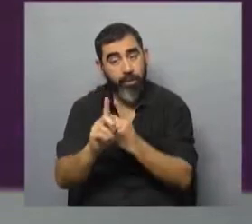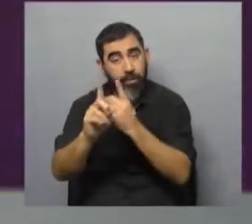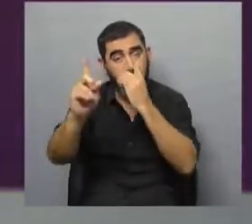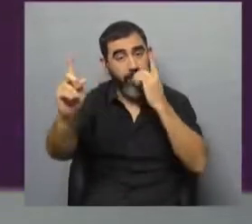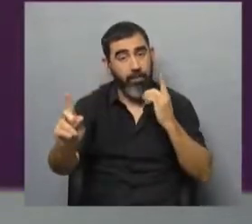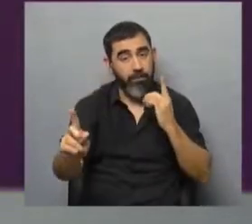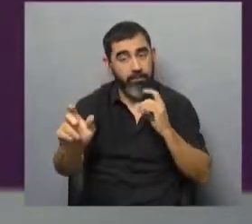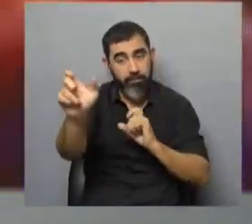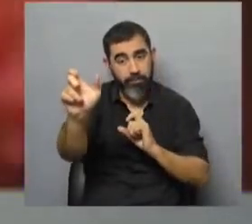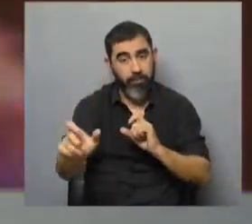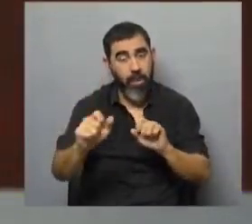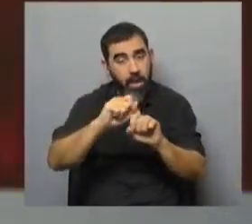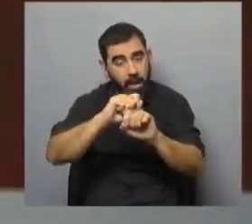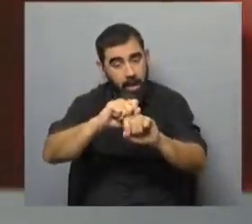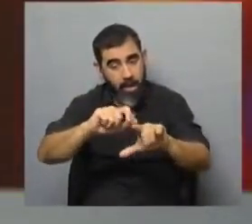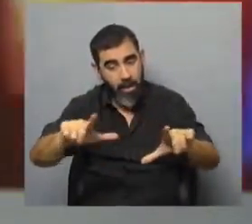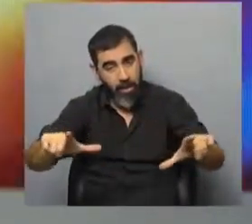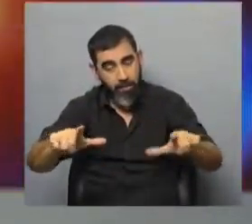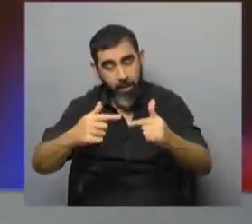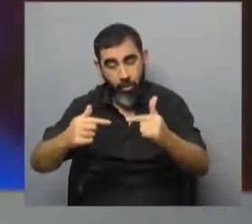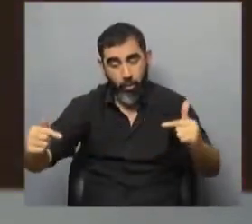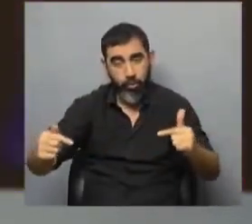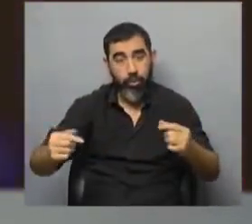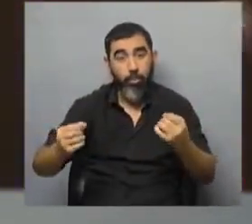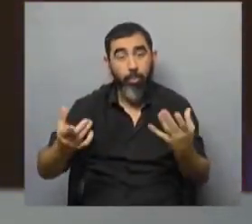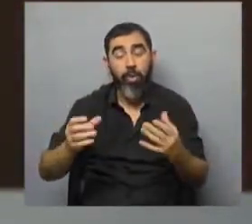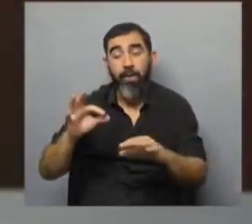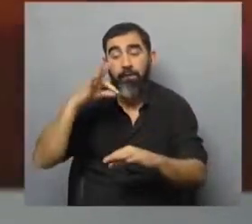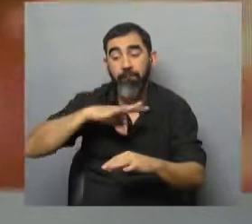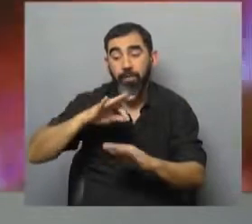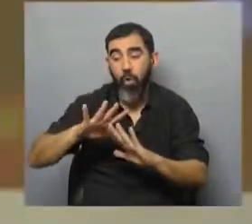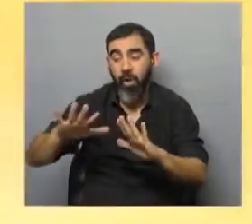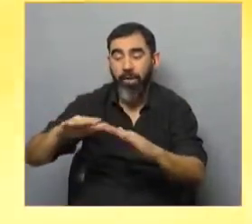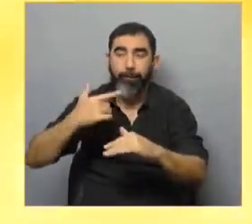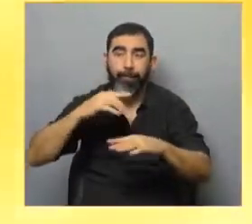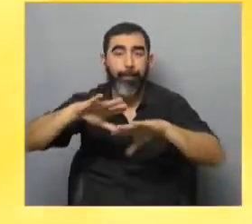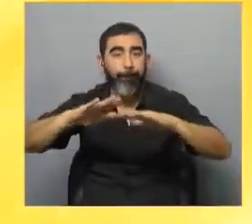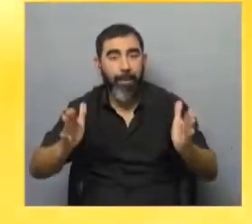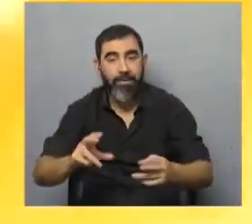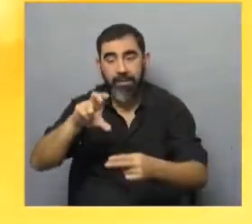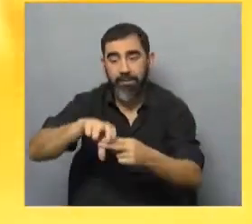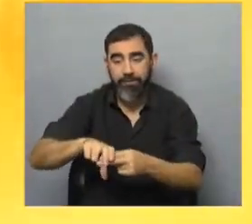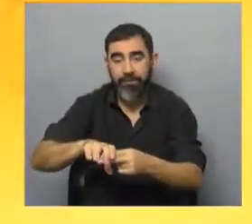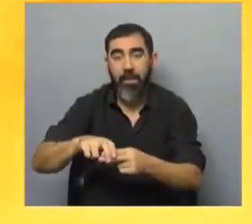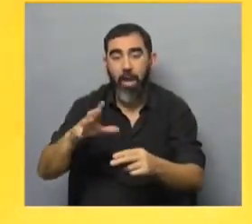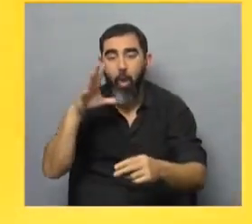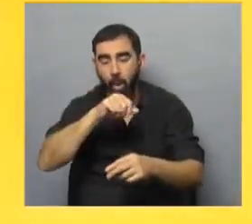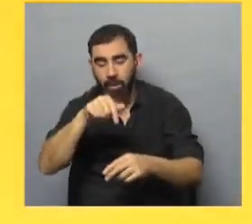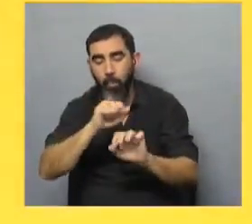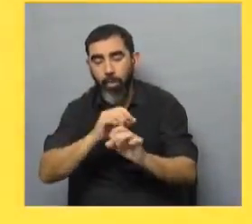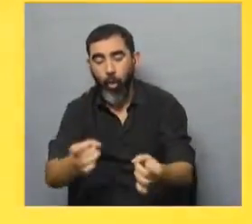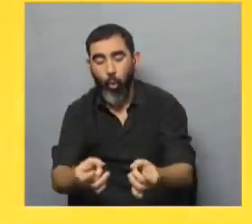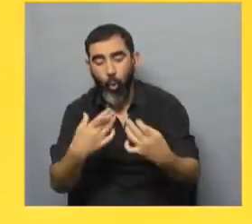esa persona, limpiar todas las superficies, porque si el virus queda sobre las superficies puede resistir y también te puedes contagiar a través de